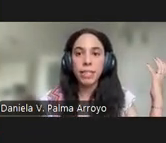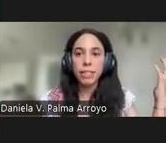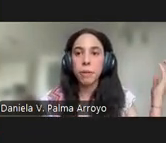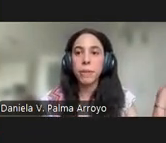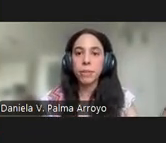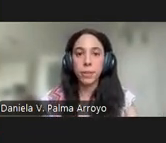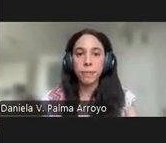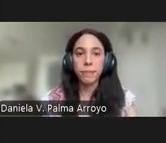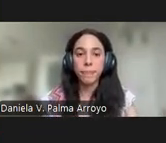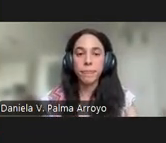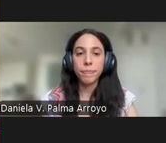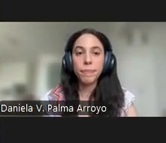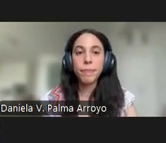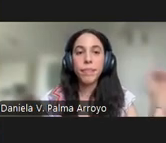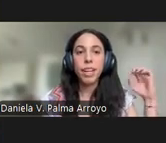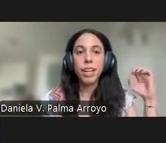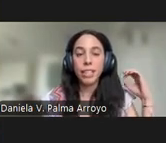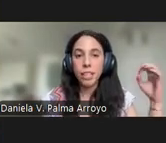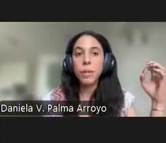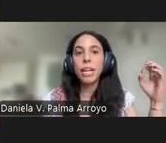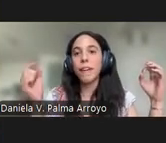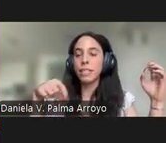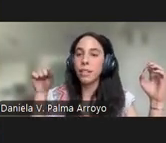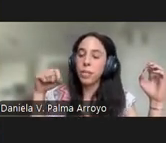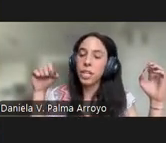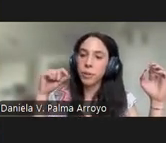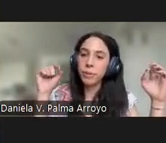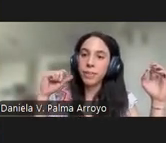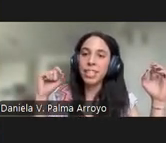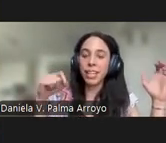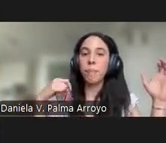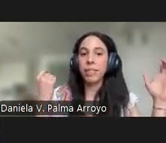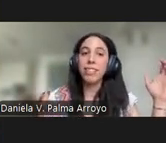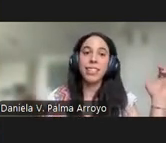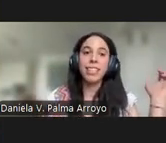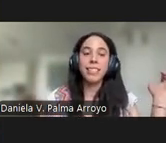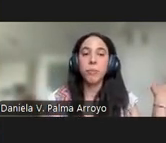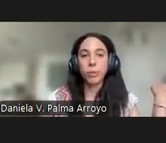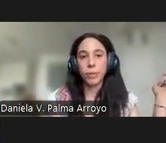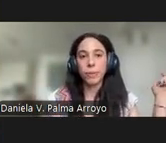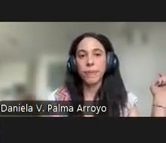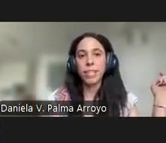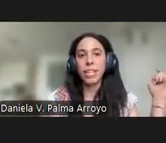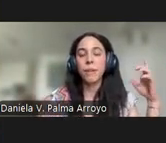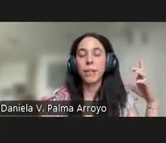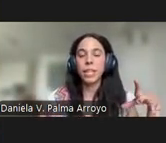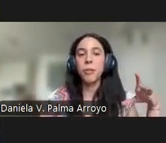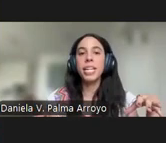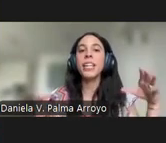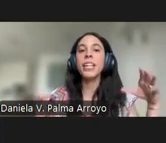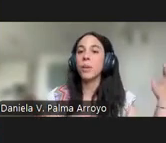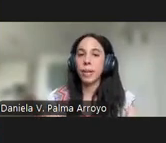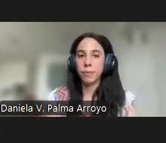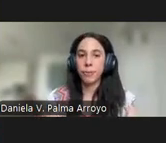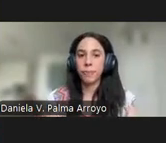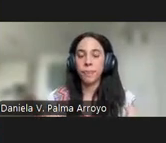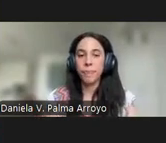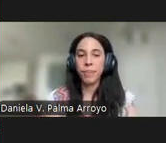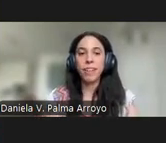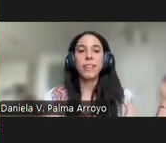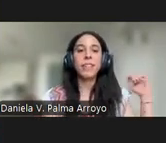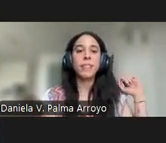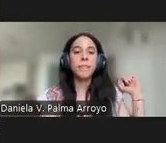una experiencia de opresión. A ese lugar le van a hacer un icono que represente esa emoción. Y lo van a denominar lugar